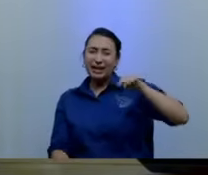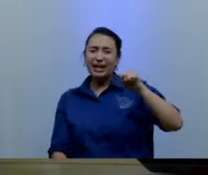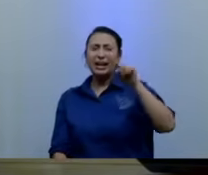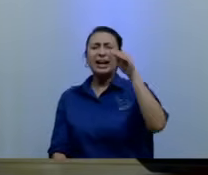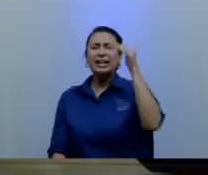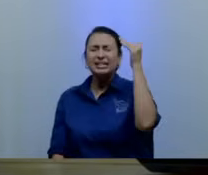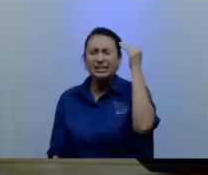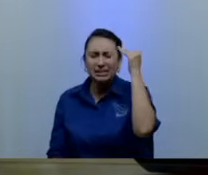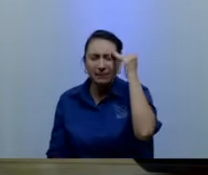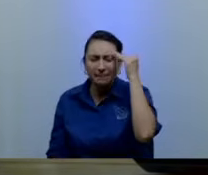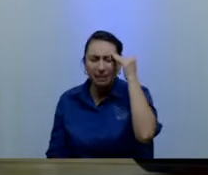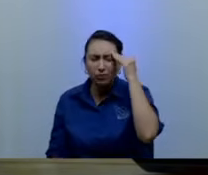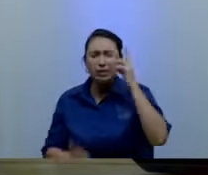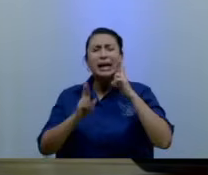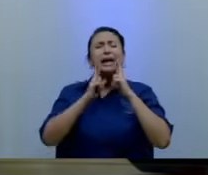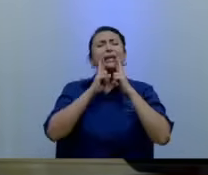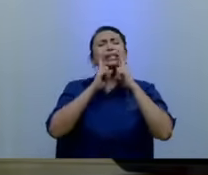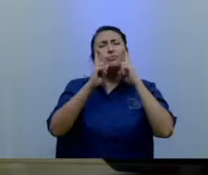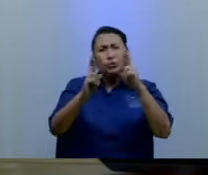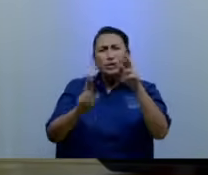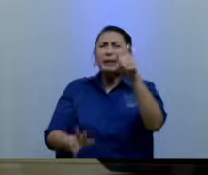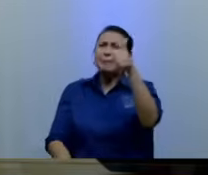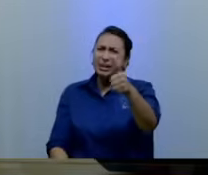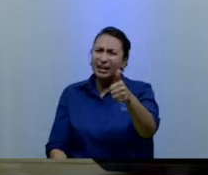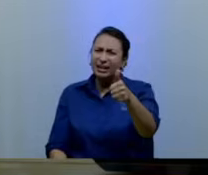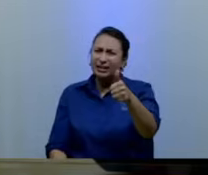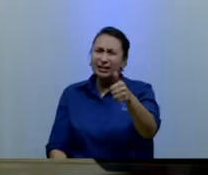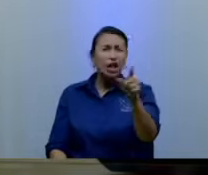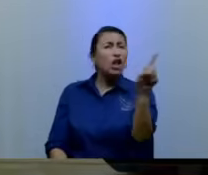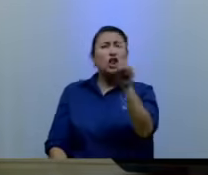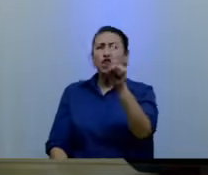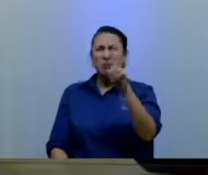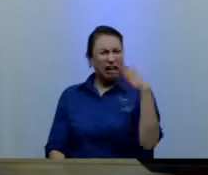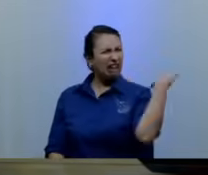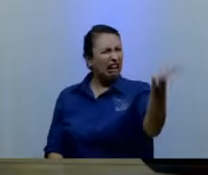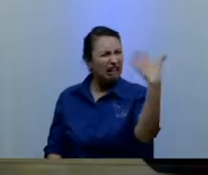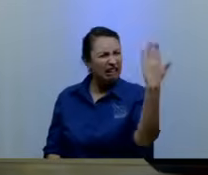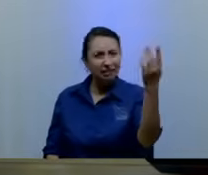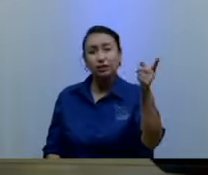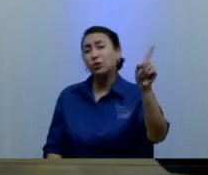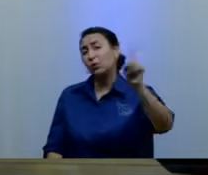cómo responderle a los demás, no para pelear, hermano.